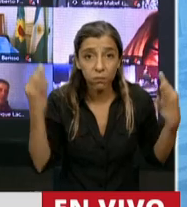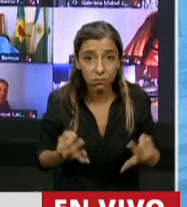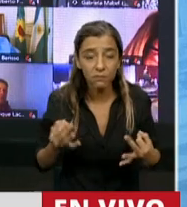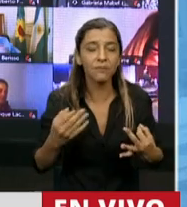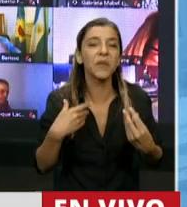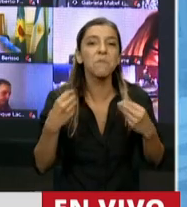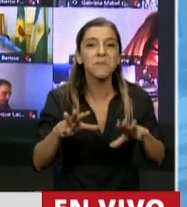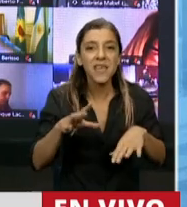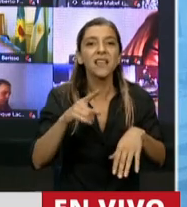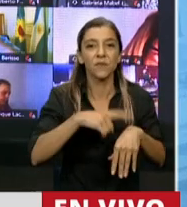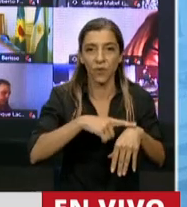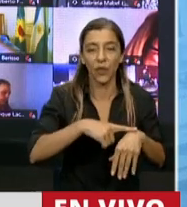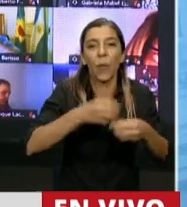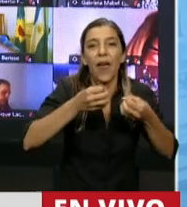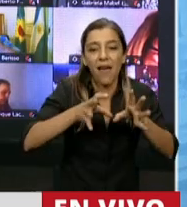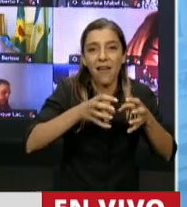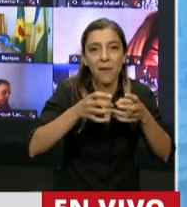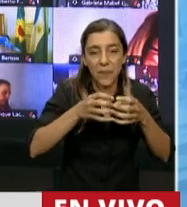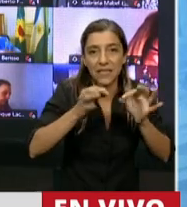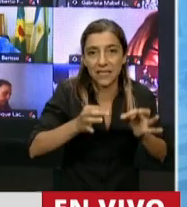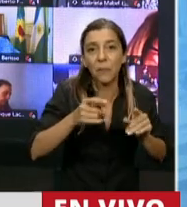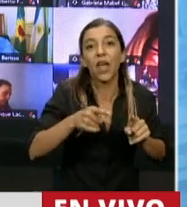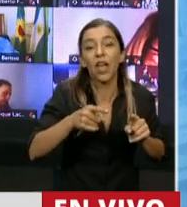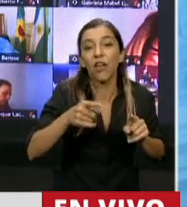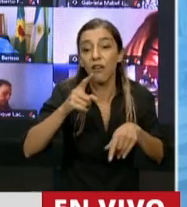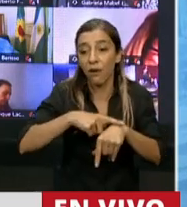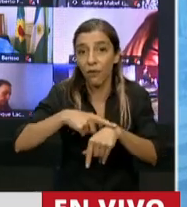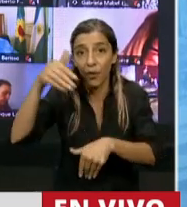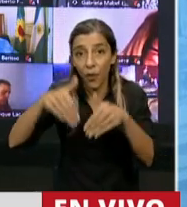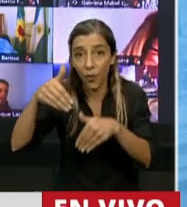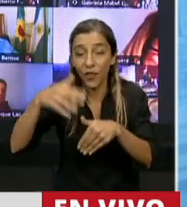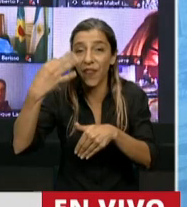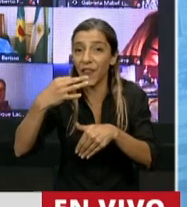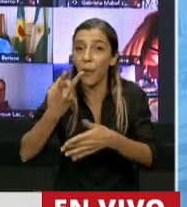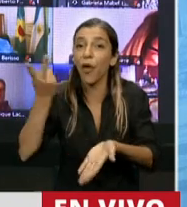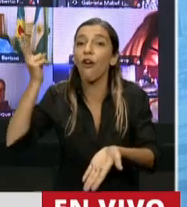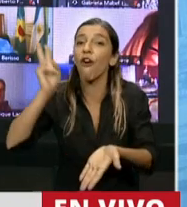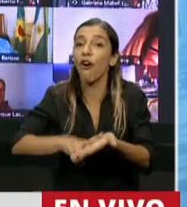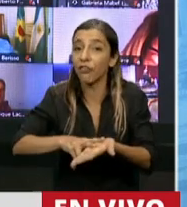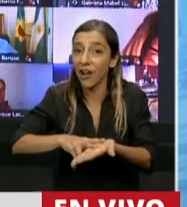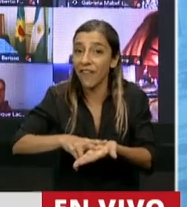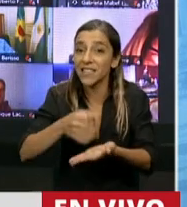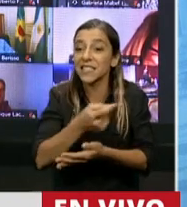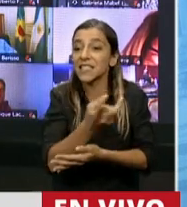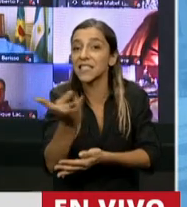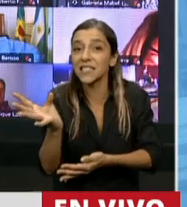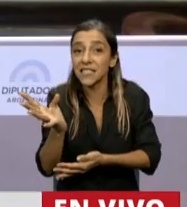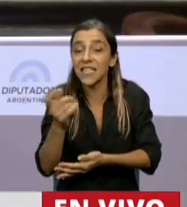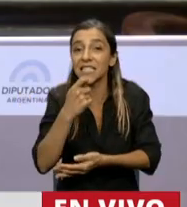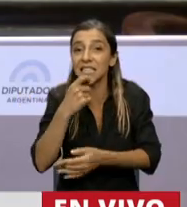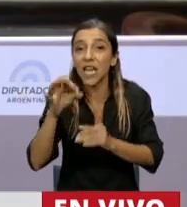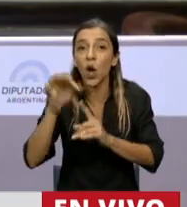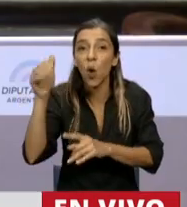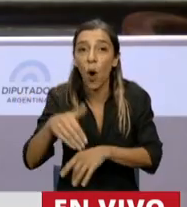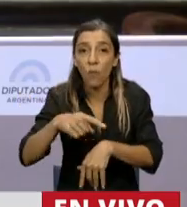una sesión, pero que tiene que ser reconstituido para las votaciones. No se puede votar sin quórum. Entonces, señor